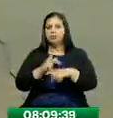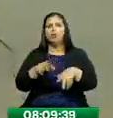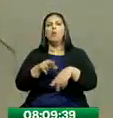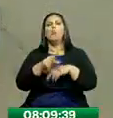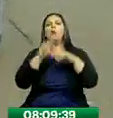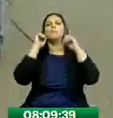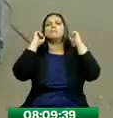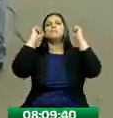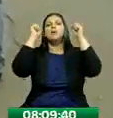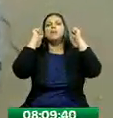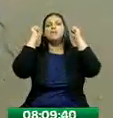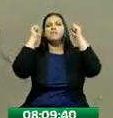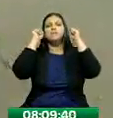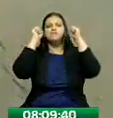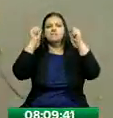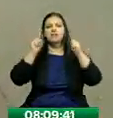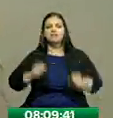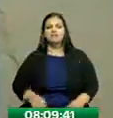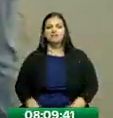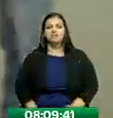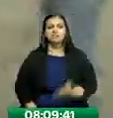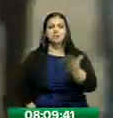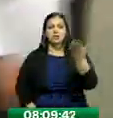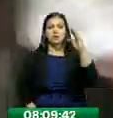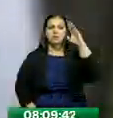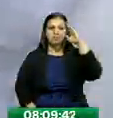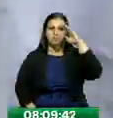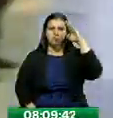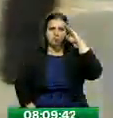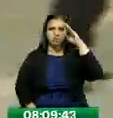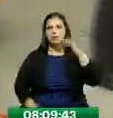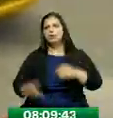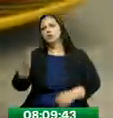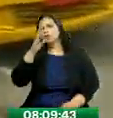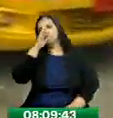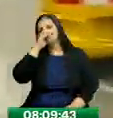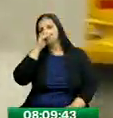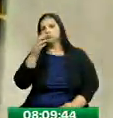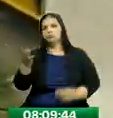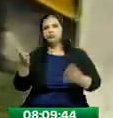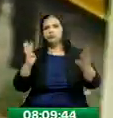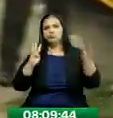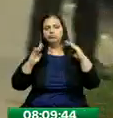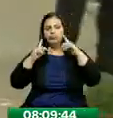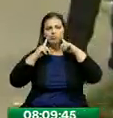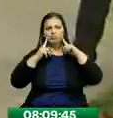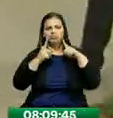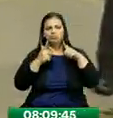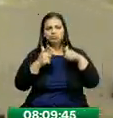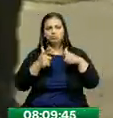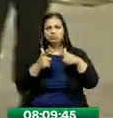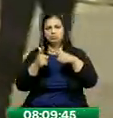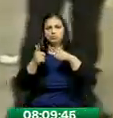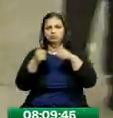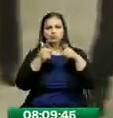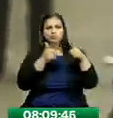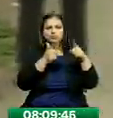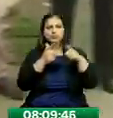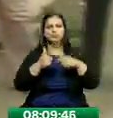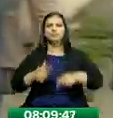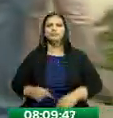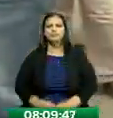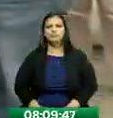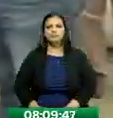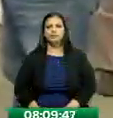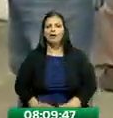plegando a la paralización, y se encuentra personal de la Policía Nacional y de la Autoridad de Tránsito Municipal. Hemos conversado, bueno,